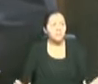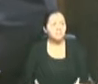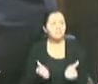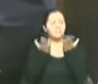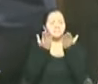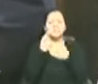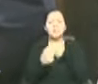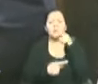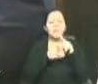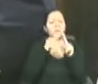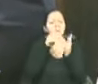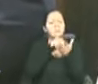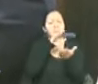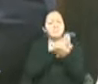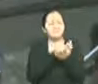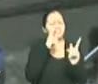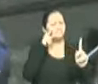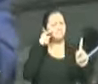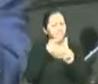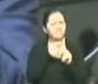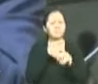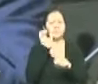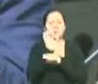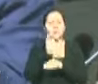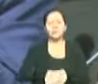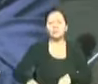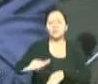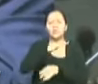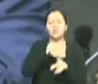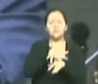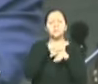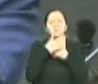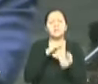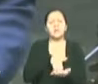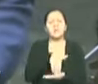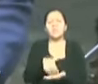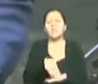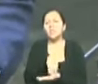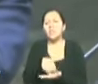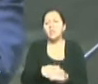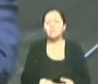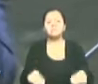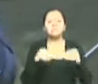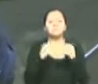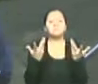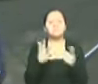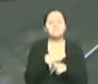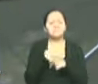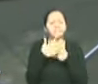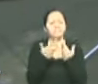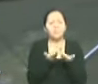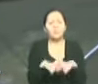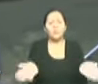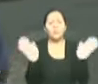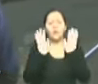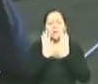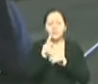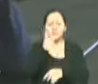mientras exista un ecuatoriano en condición de vulnerabilidad por cualquier